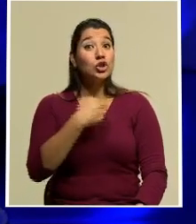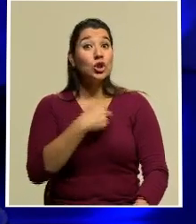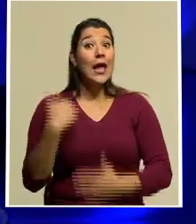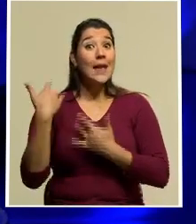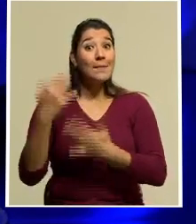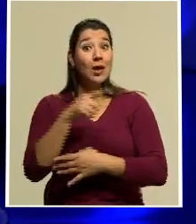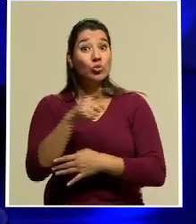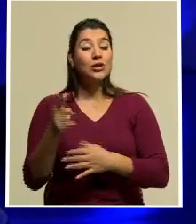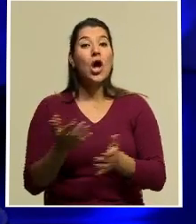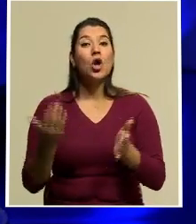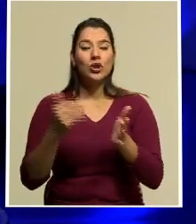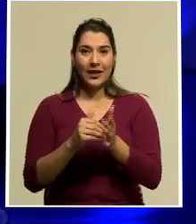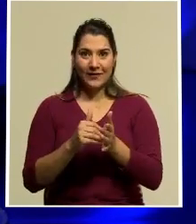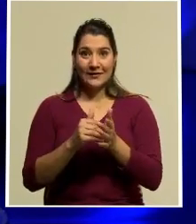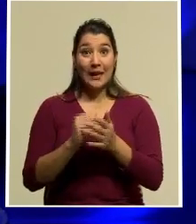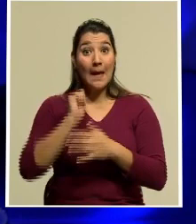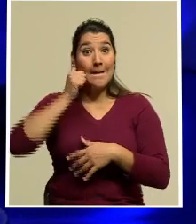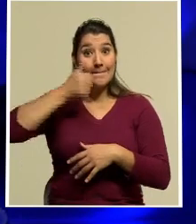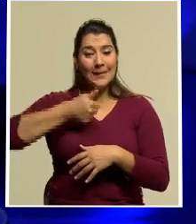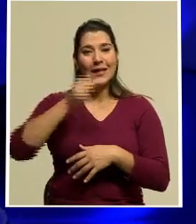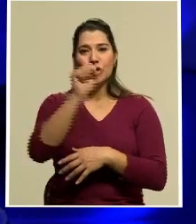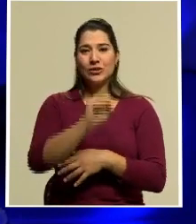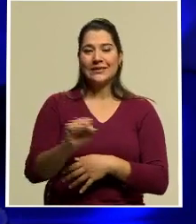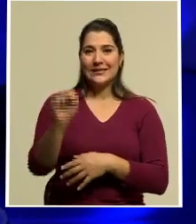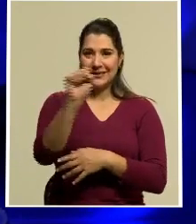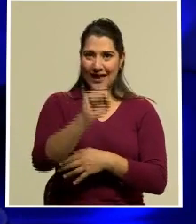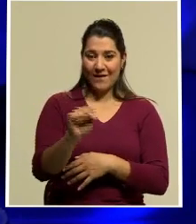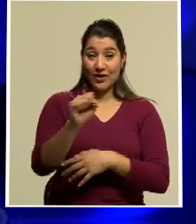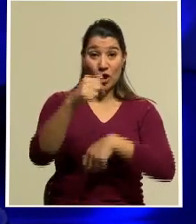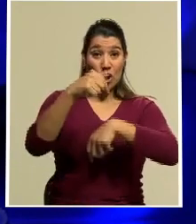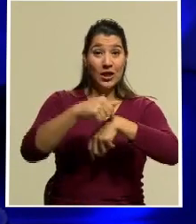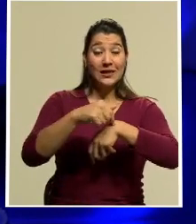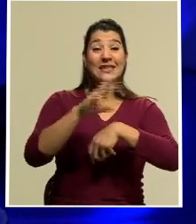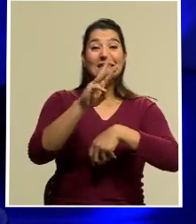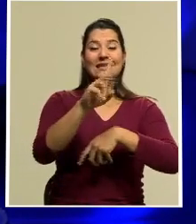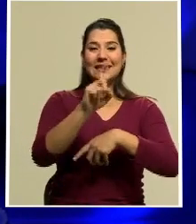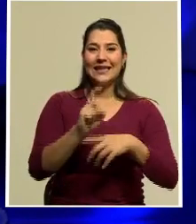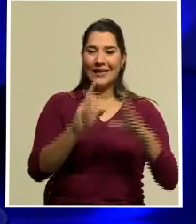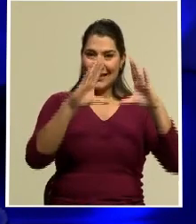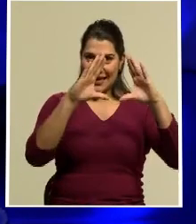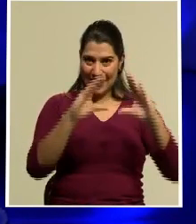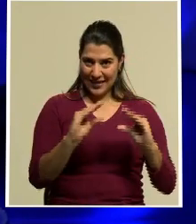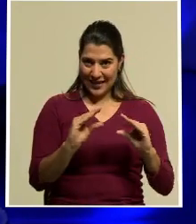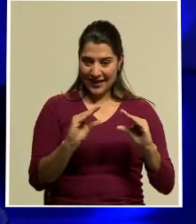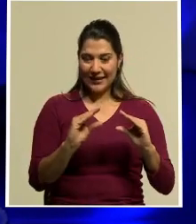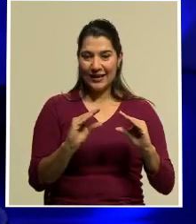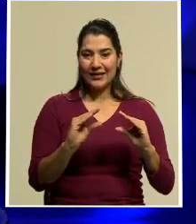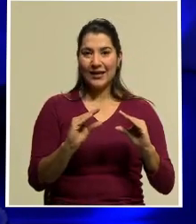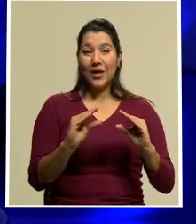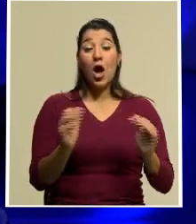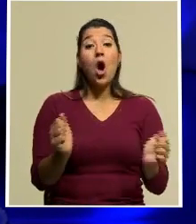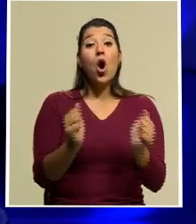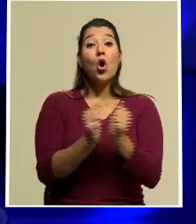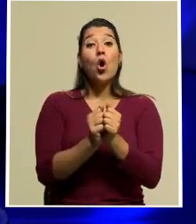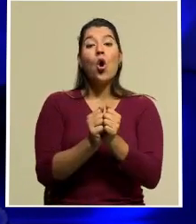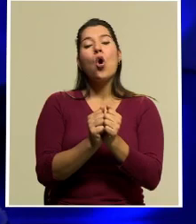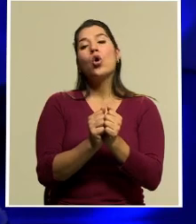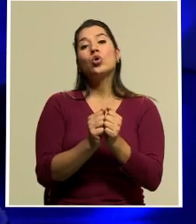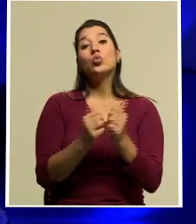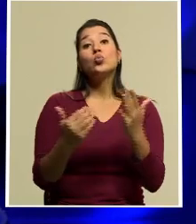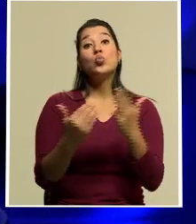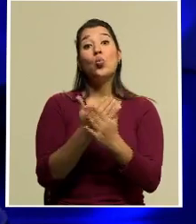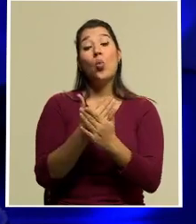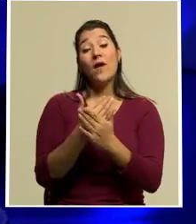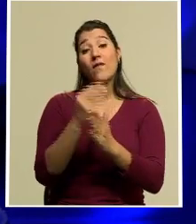esperamos nuevamente mañana sábado a las 6:30 de la tarde con una nueva entrega